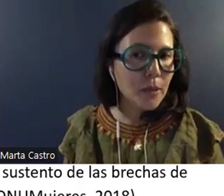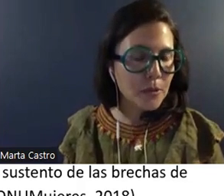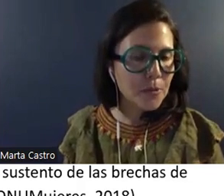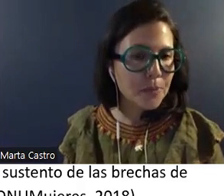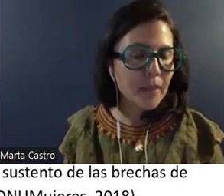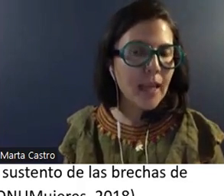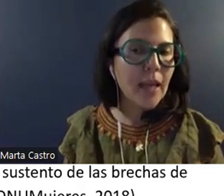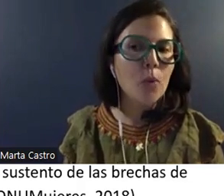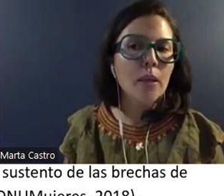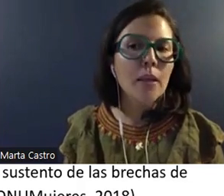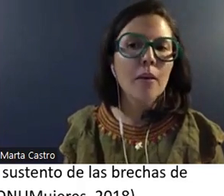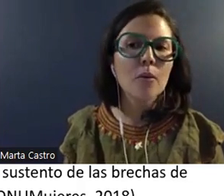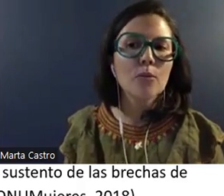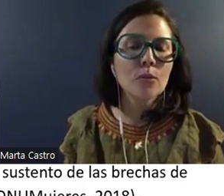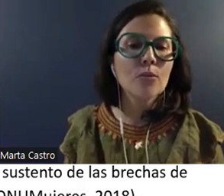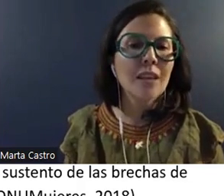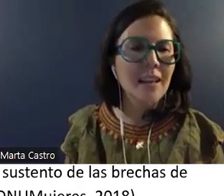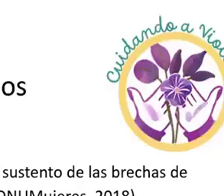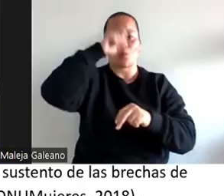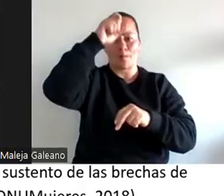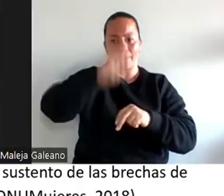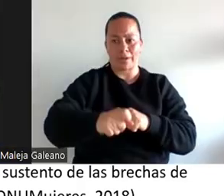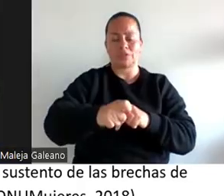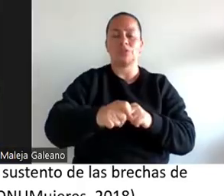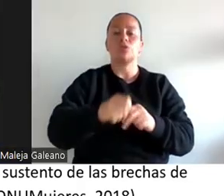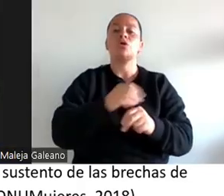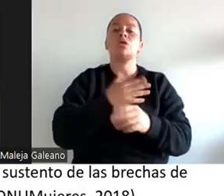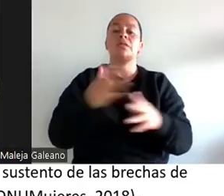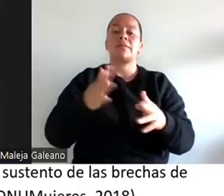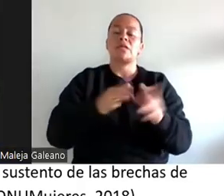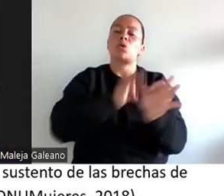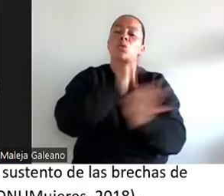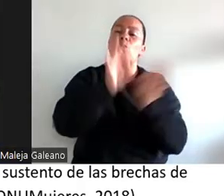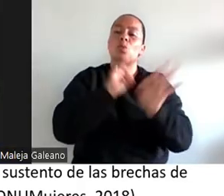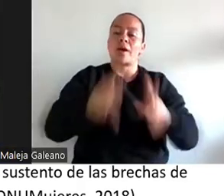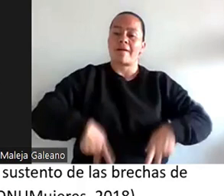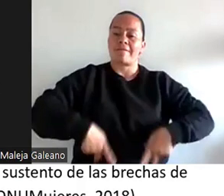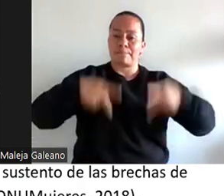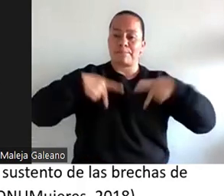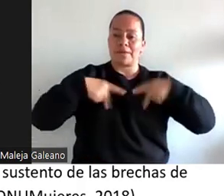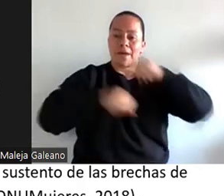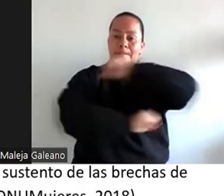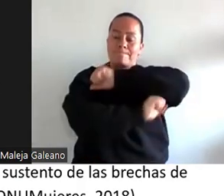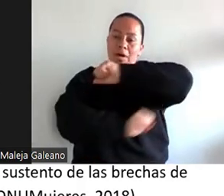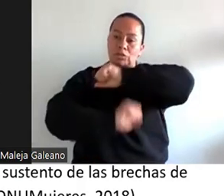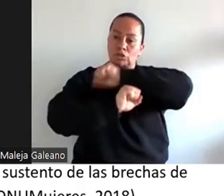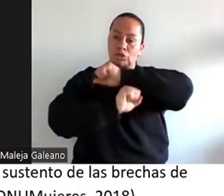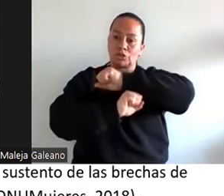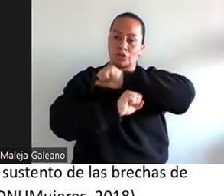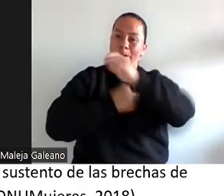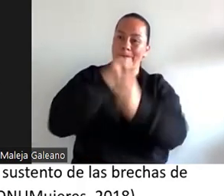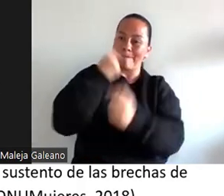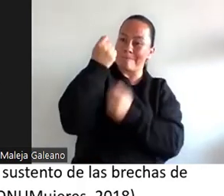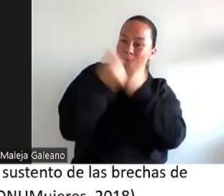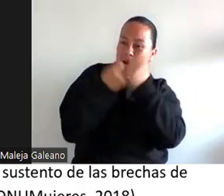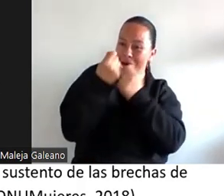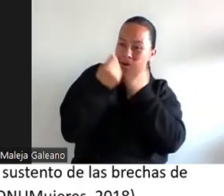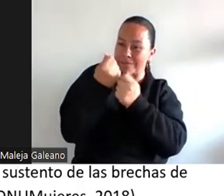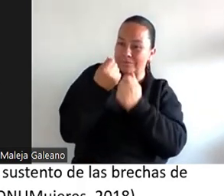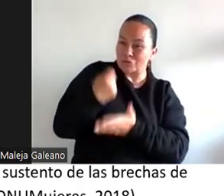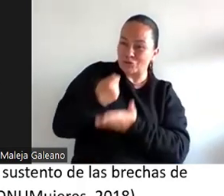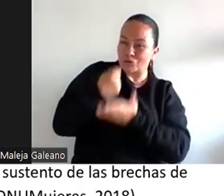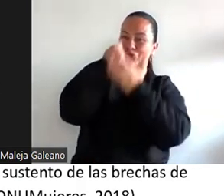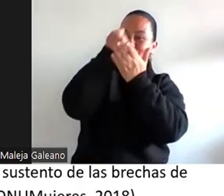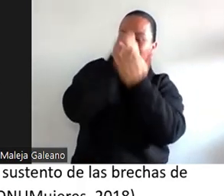Humanos el cuidado sostiene la vida y sostiene la economía y por lo tanto ese